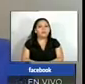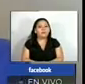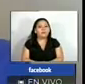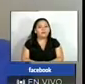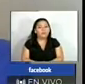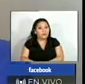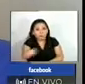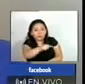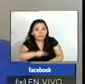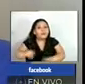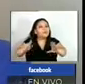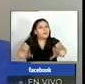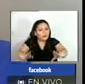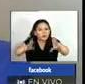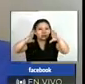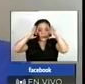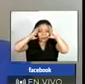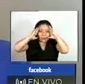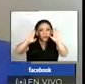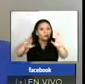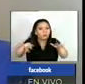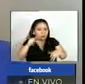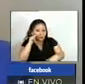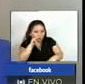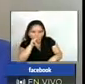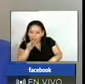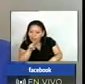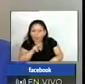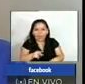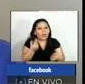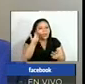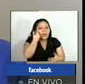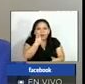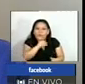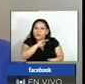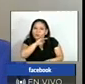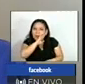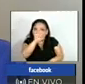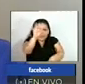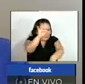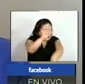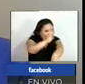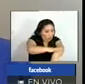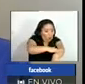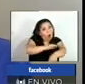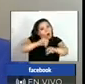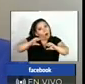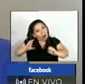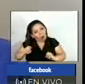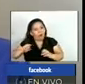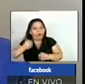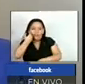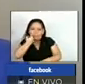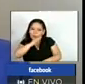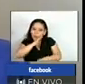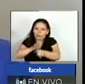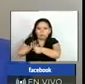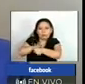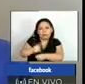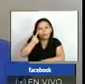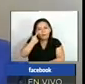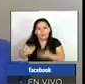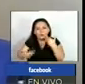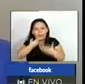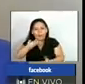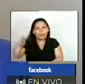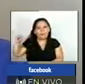Mucha atención a los siguientes. Es importante diferenciar entre las enfermedades que transmite el zancudo y el coronavirus. Marcela Rivera